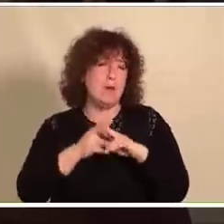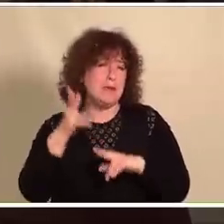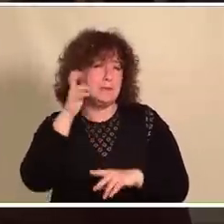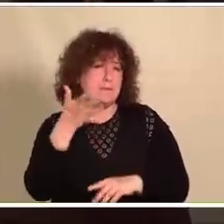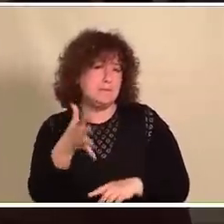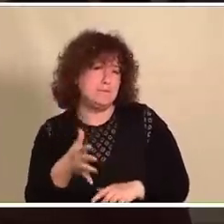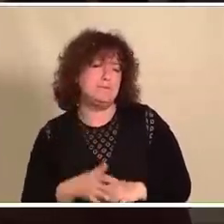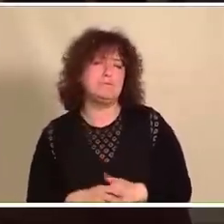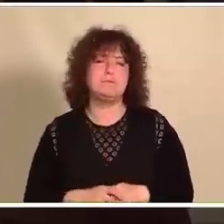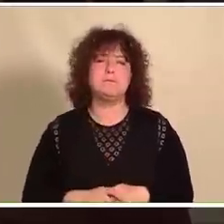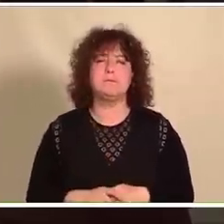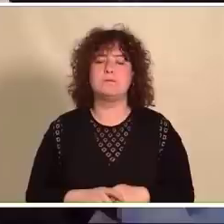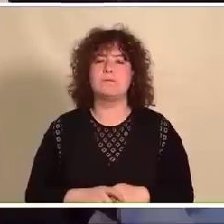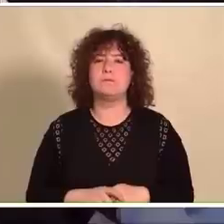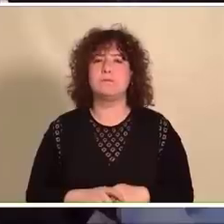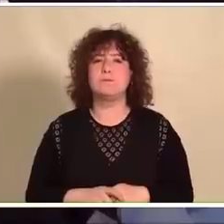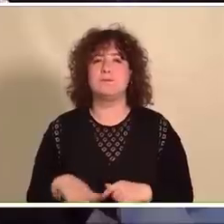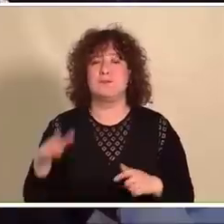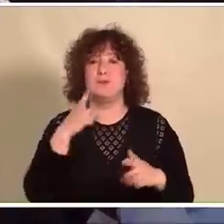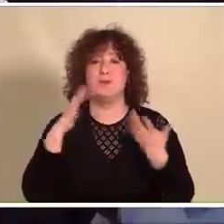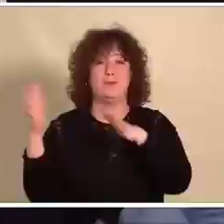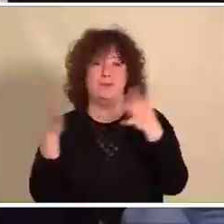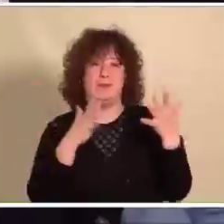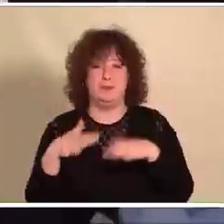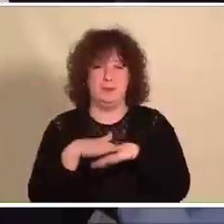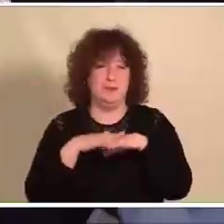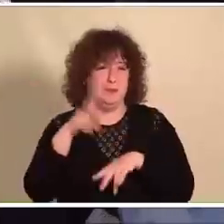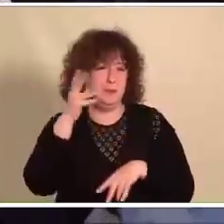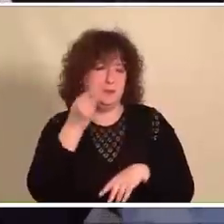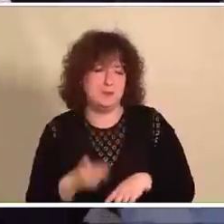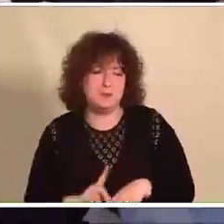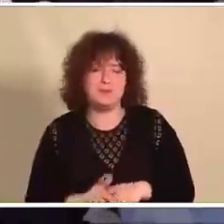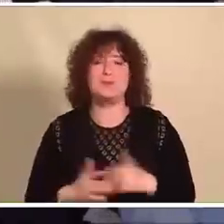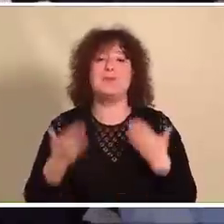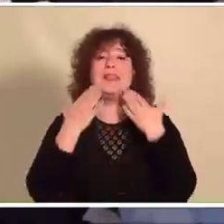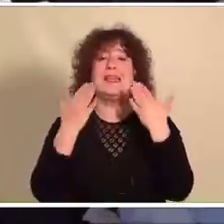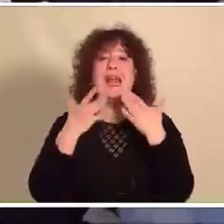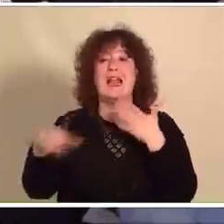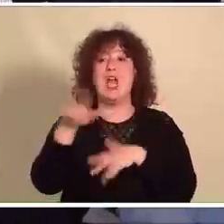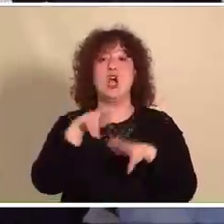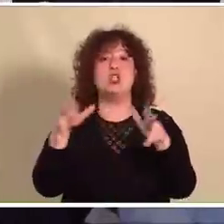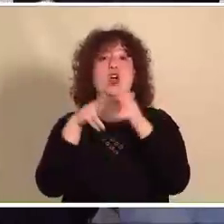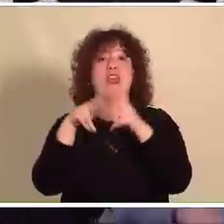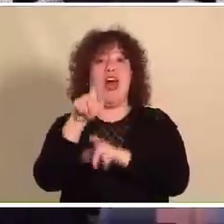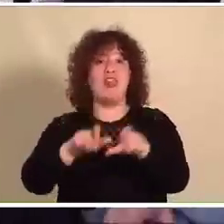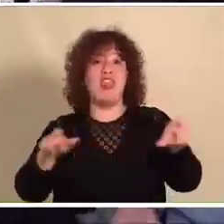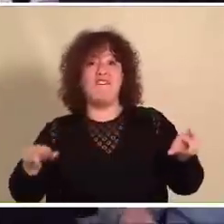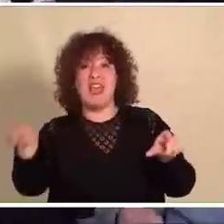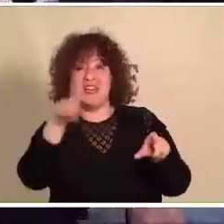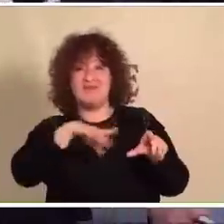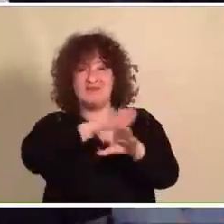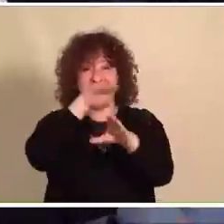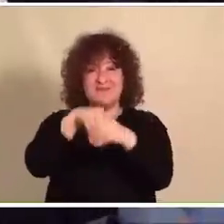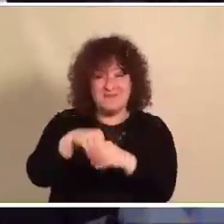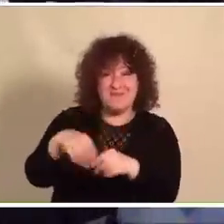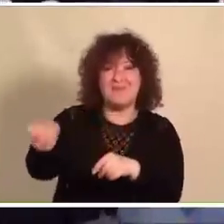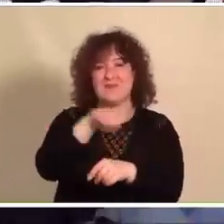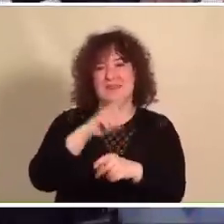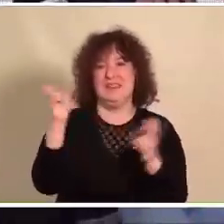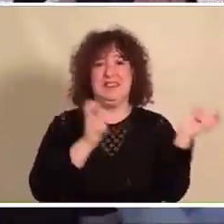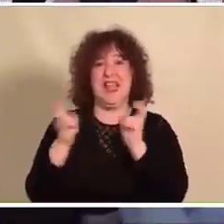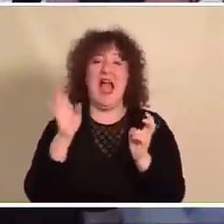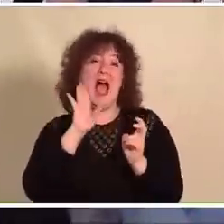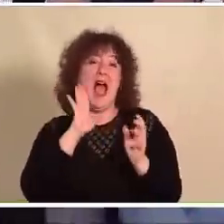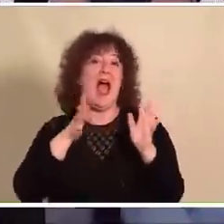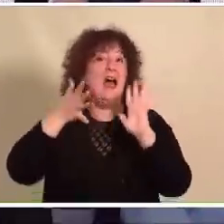bienvenidas también y muchas gracias por participar a los representantes de la sociedad civil que acabáis de intervenir en la mesa Gracias